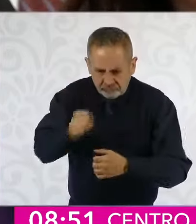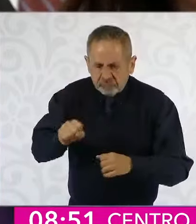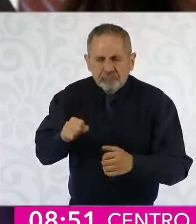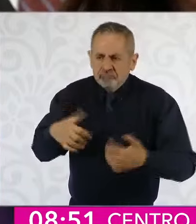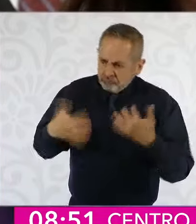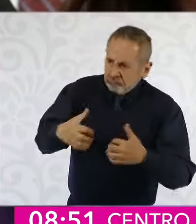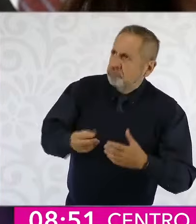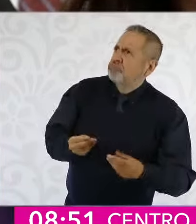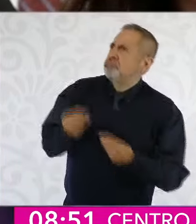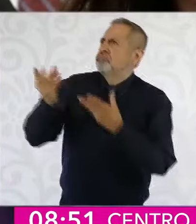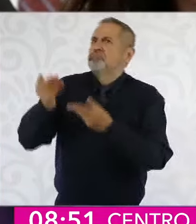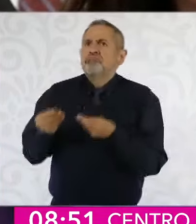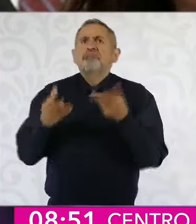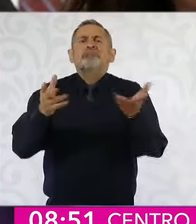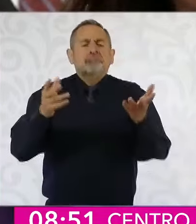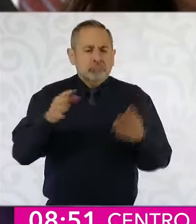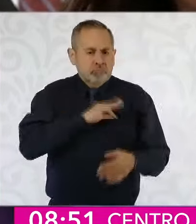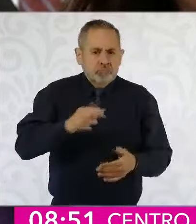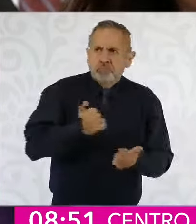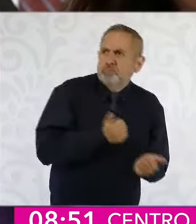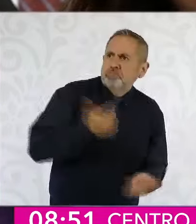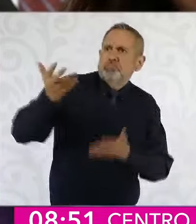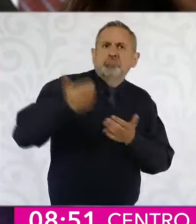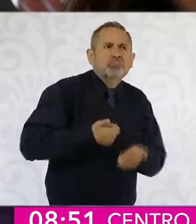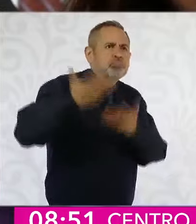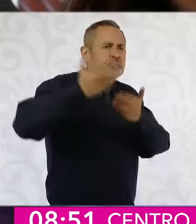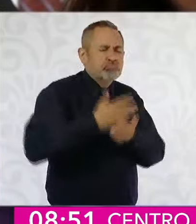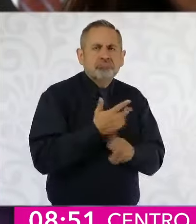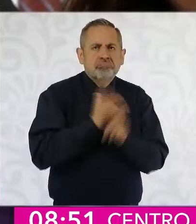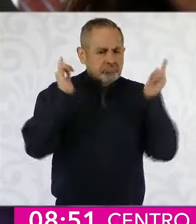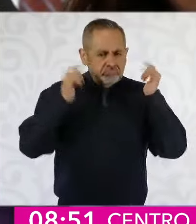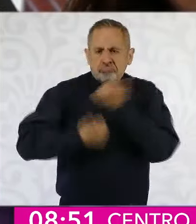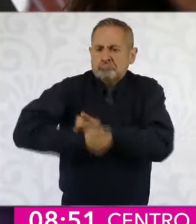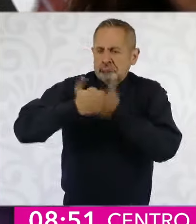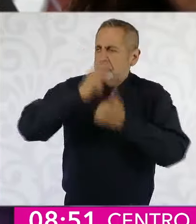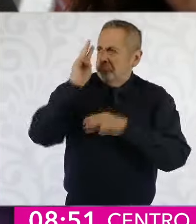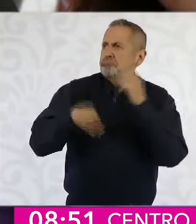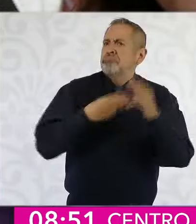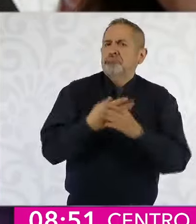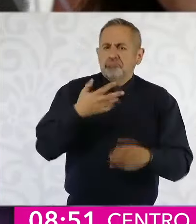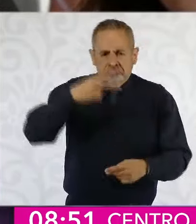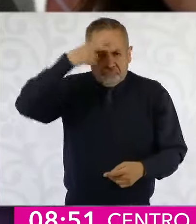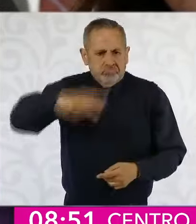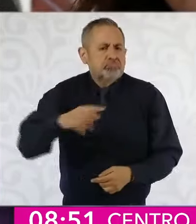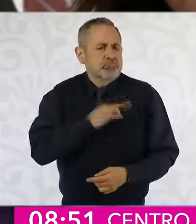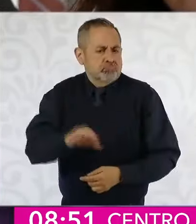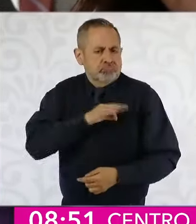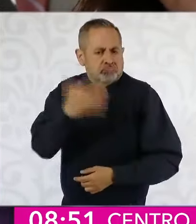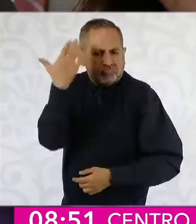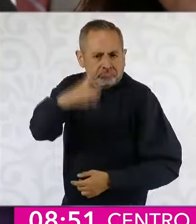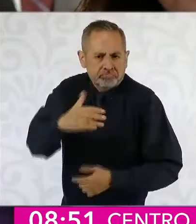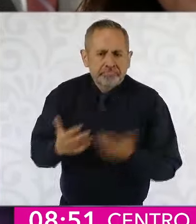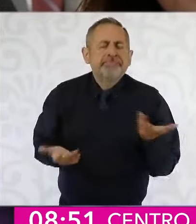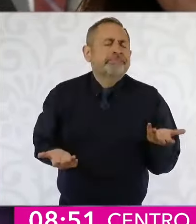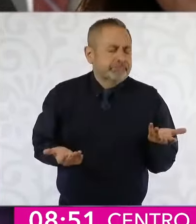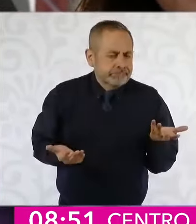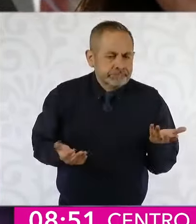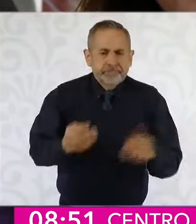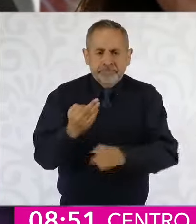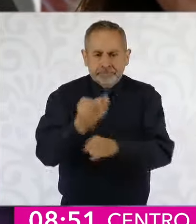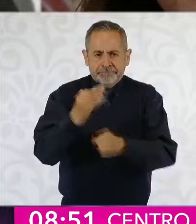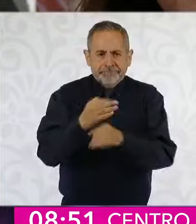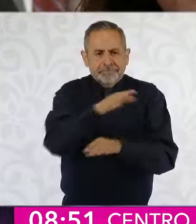competir con el mundo y de exportar a donde queramos exportar. Entonces, las tarifas, yo creo que hasta en